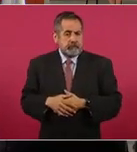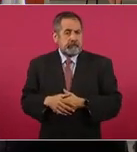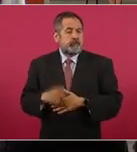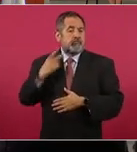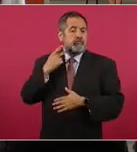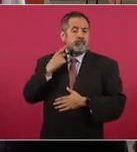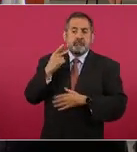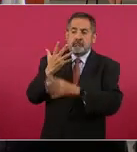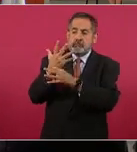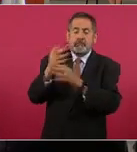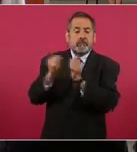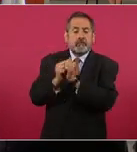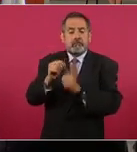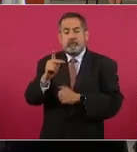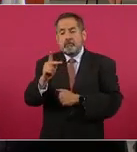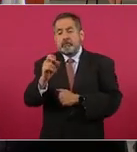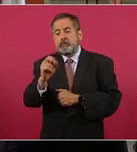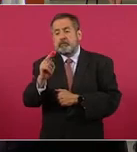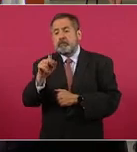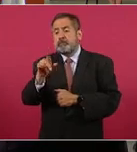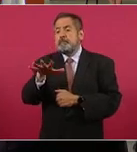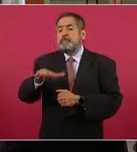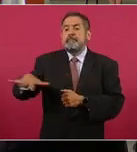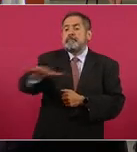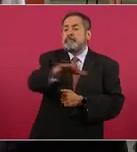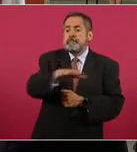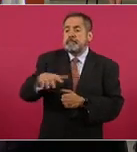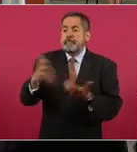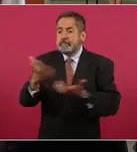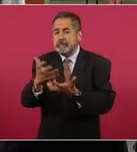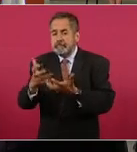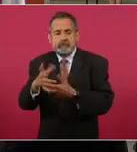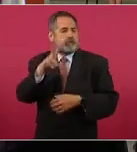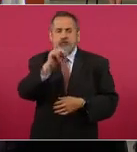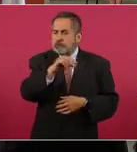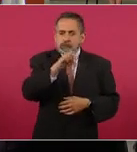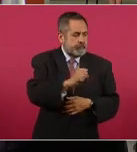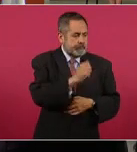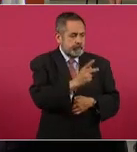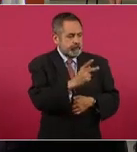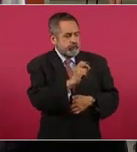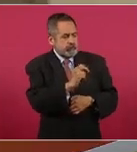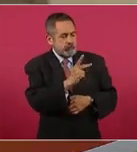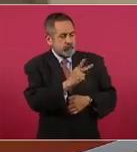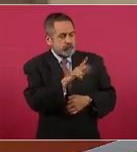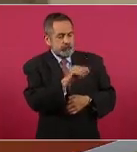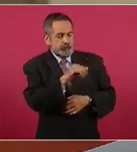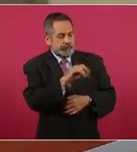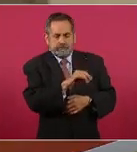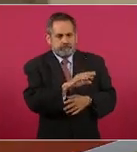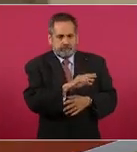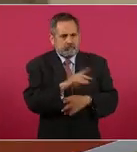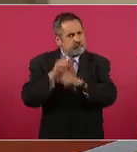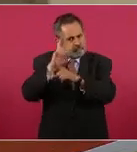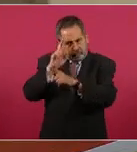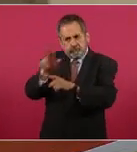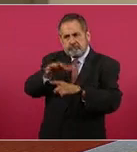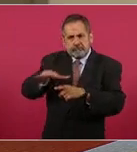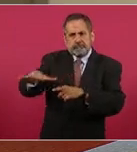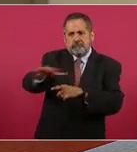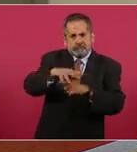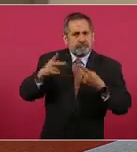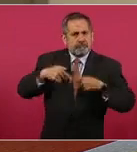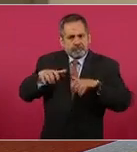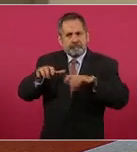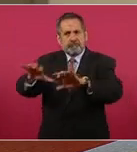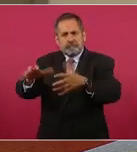el pueblo, que no es populismo. Es respetar los valores del pueblo, respetar el ritmo del pueblo, respetar